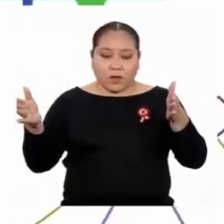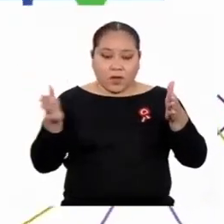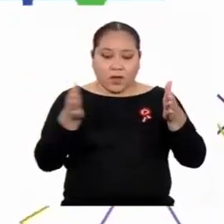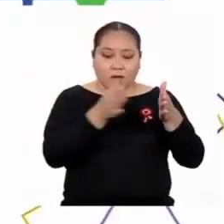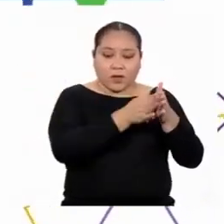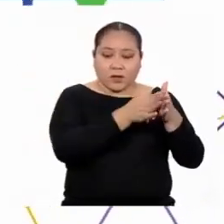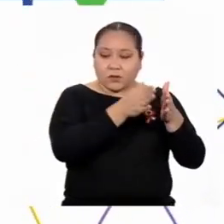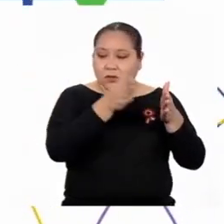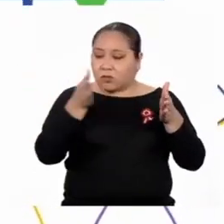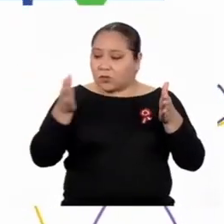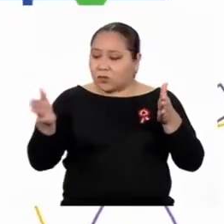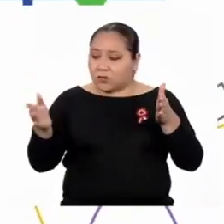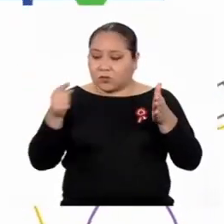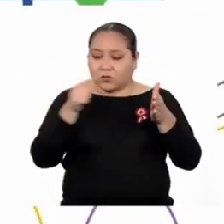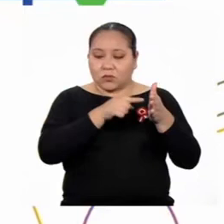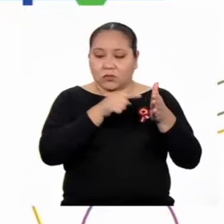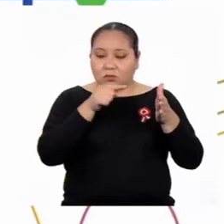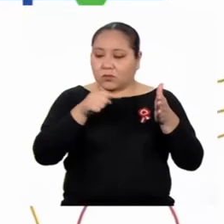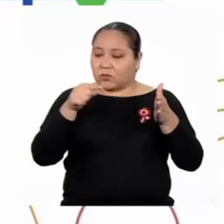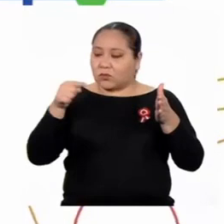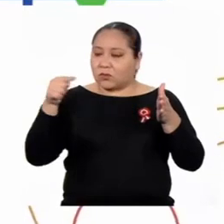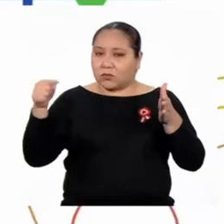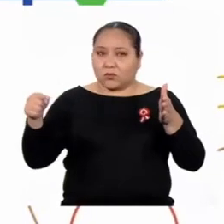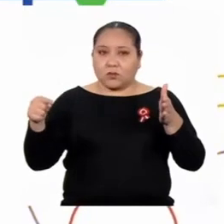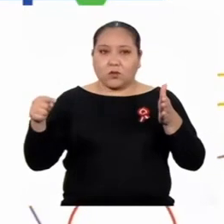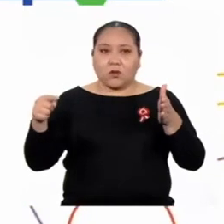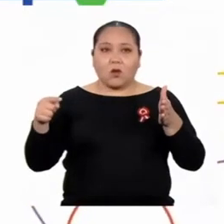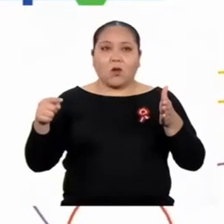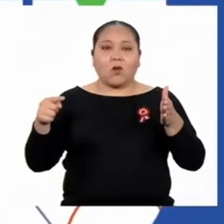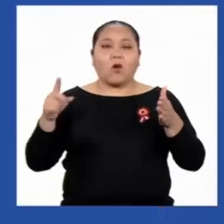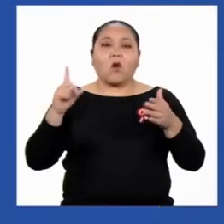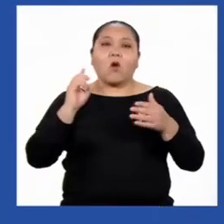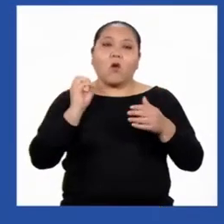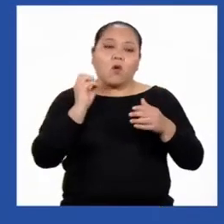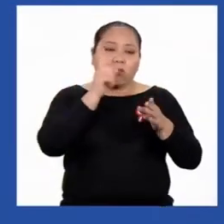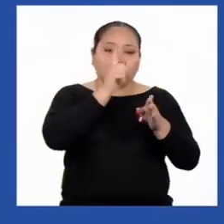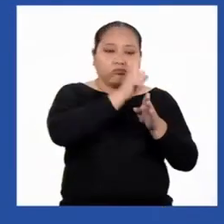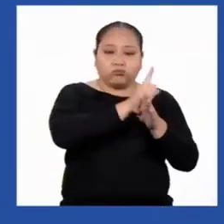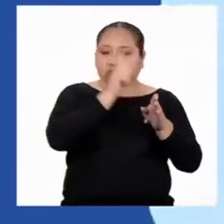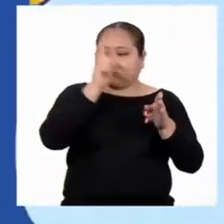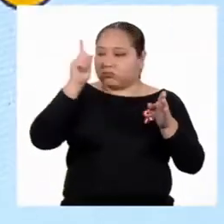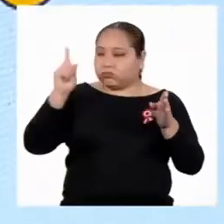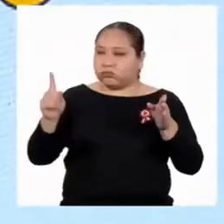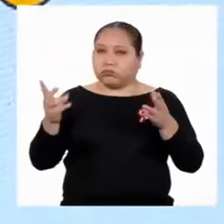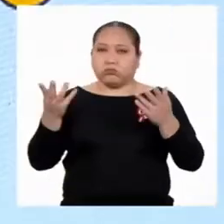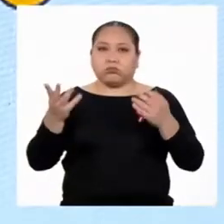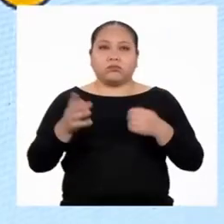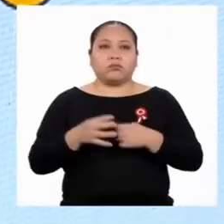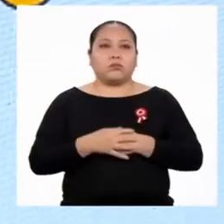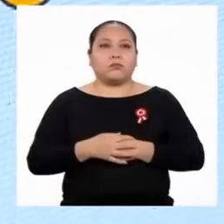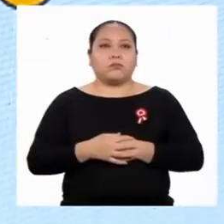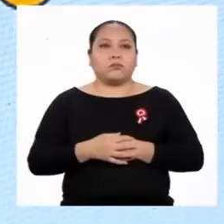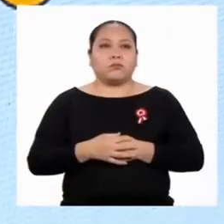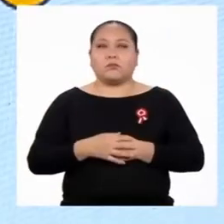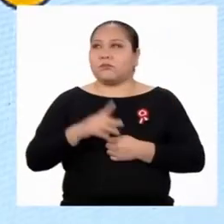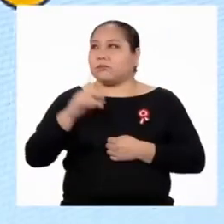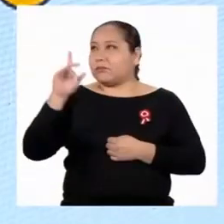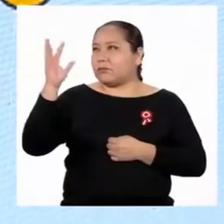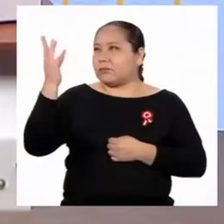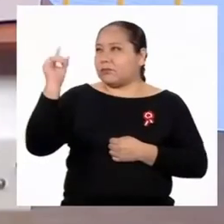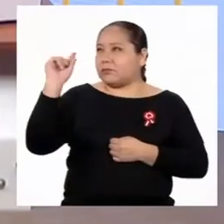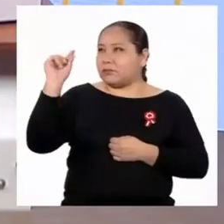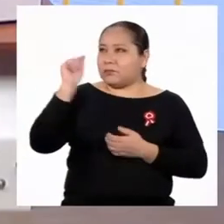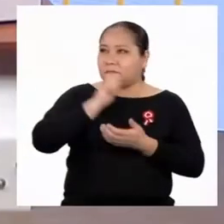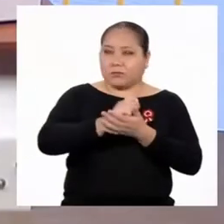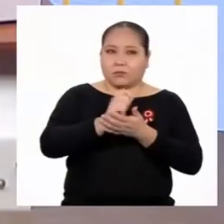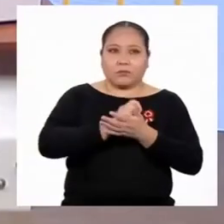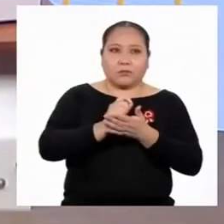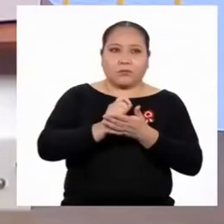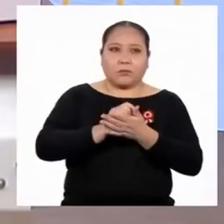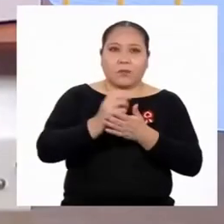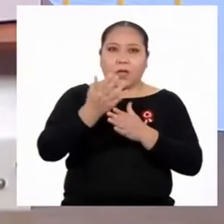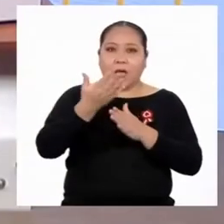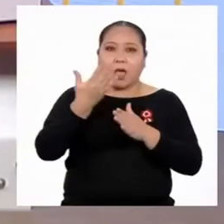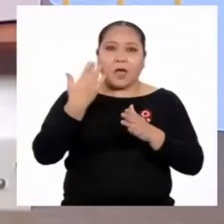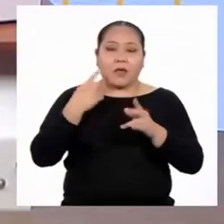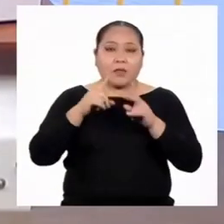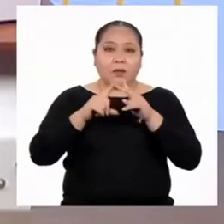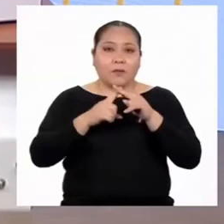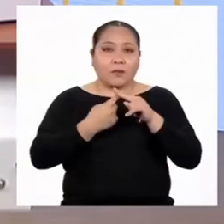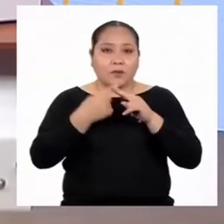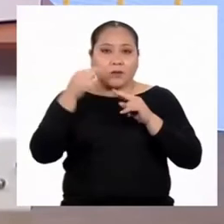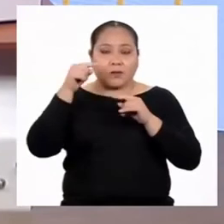ese intervalo o ser solamente uno de ellos. Un segundo, profesora Janet. Antes de empezar con